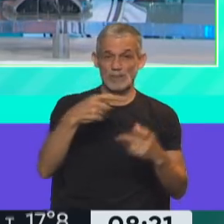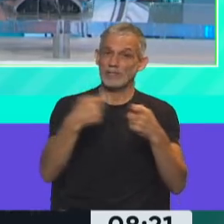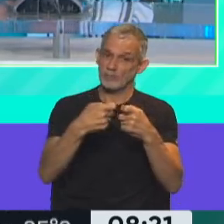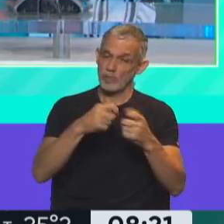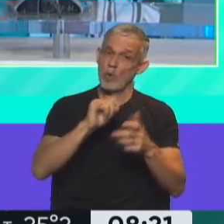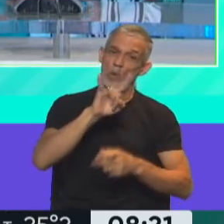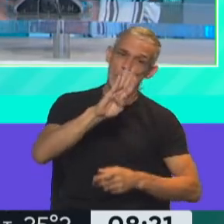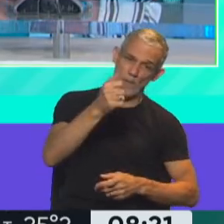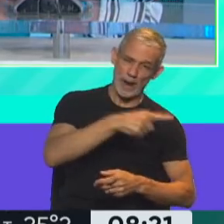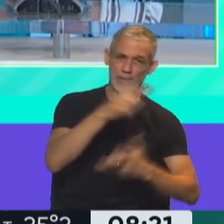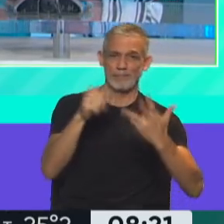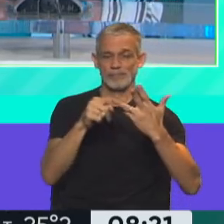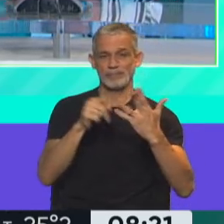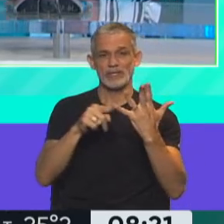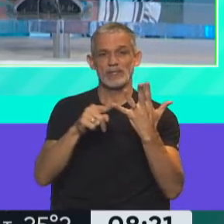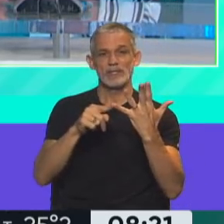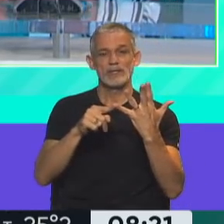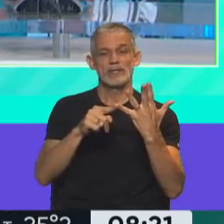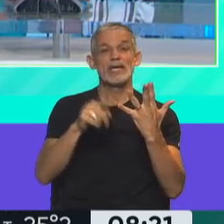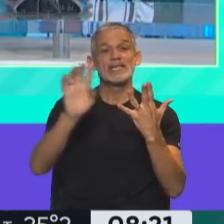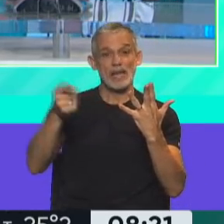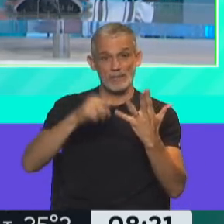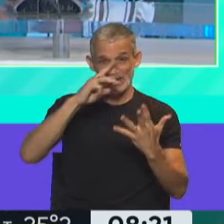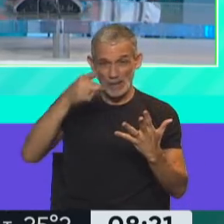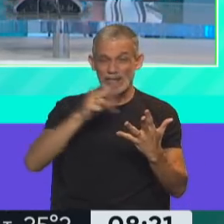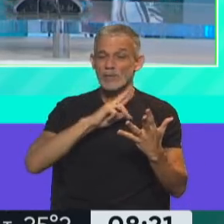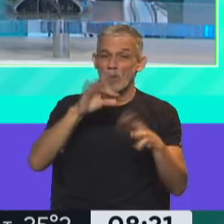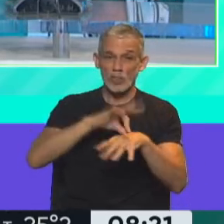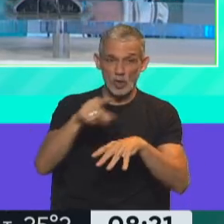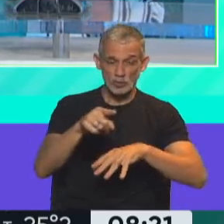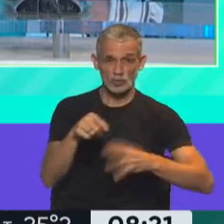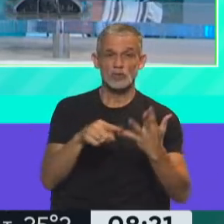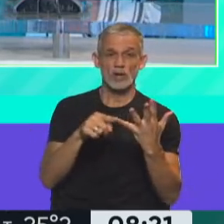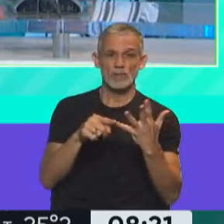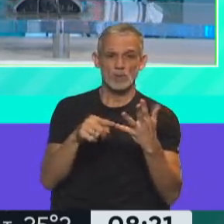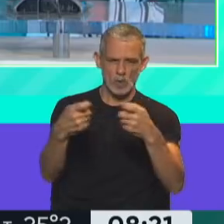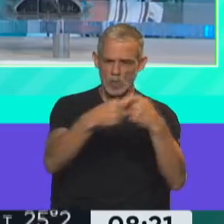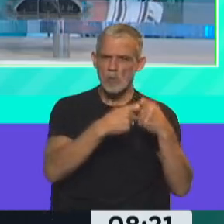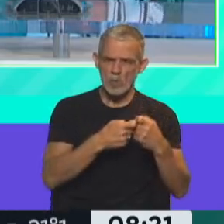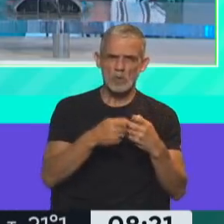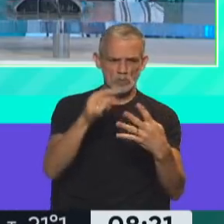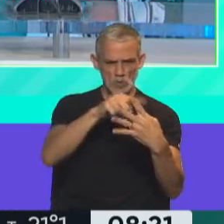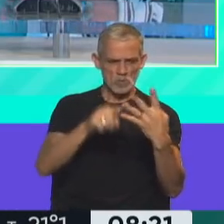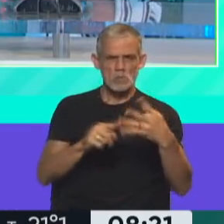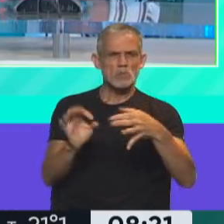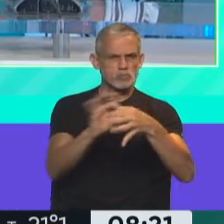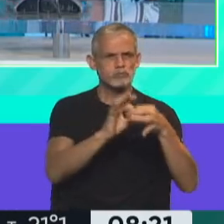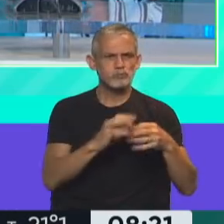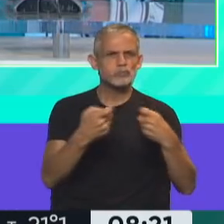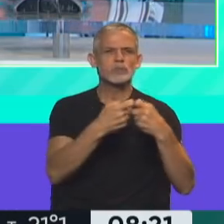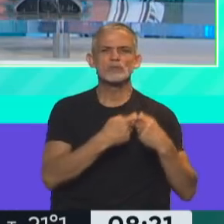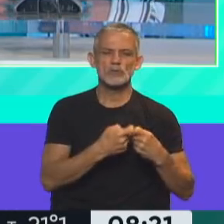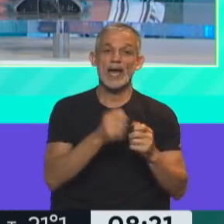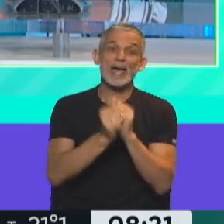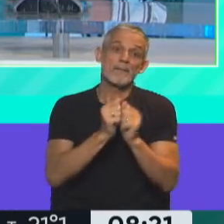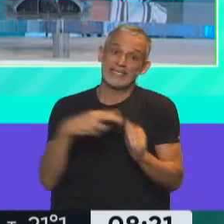Universidad de Buenos Aires, y de la doctora Daniela Hosford, también de La Plata, la Universidad de La Plata, pero un consorcio muy amplio, todas asociadas, y es un tema muy importante, a